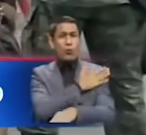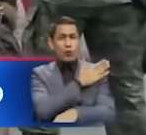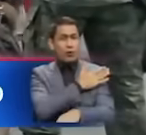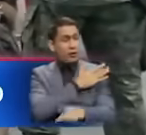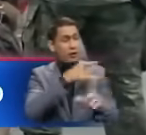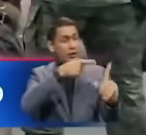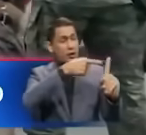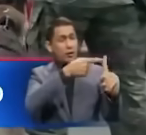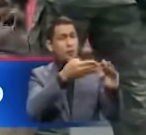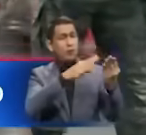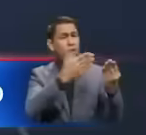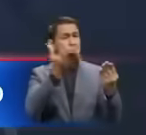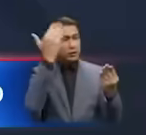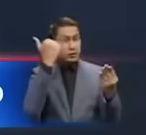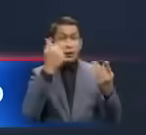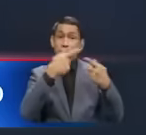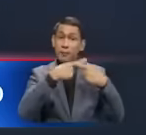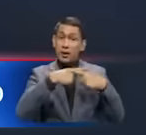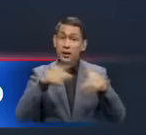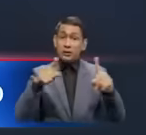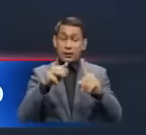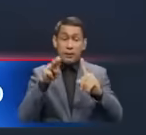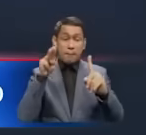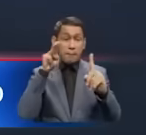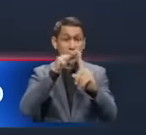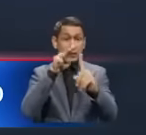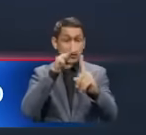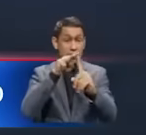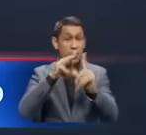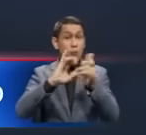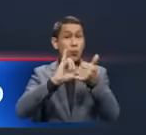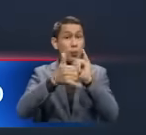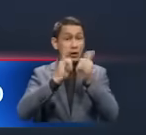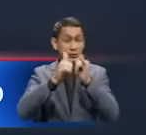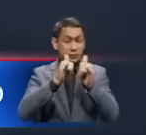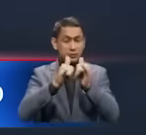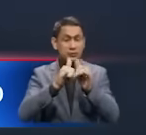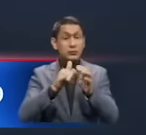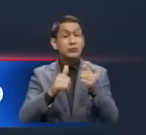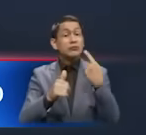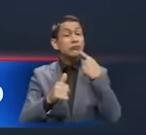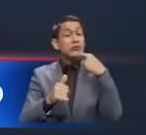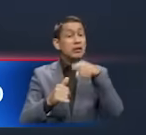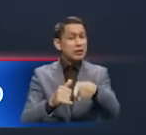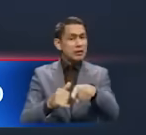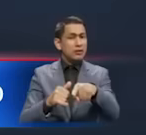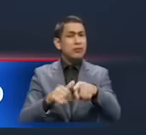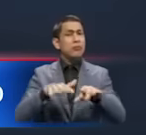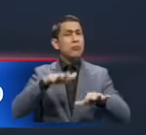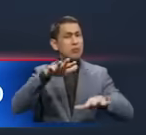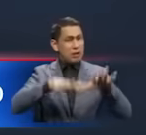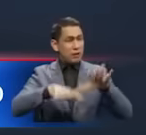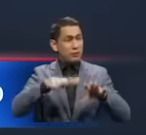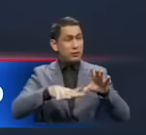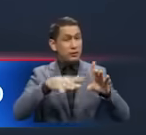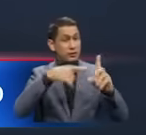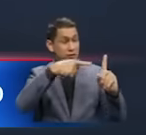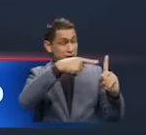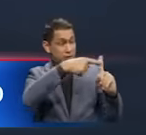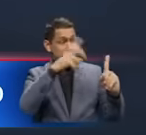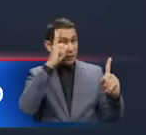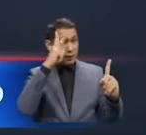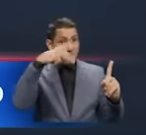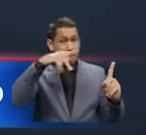la pandemia, pero los chats de Mayra S. pusieron su muerte en duda. A quien Mayra S. señala como